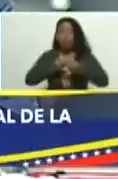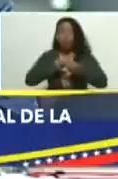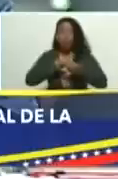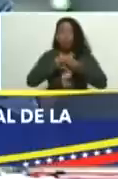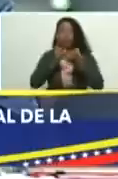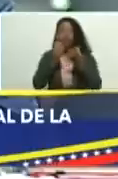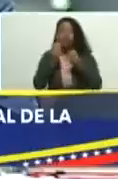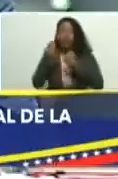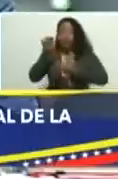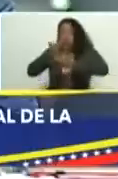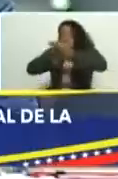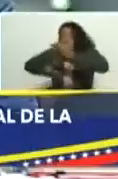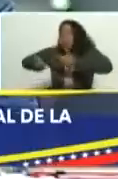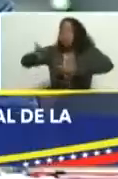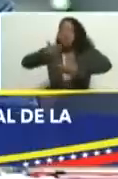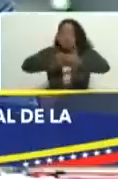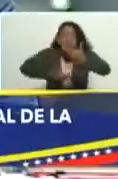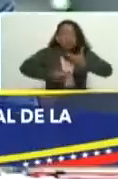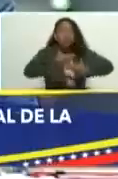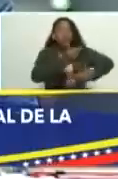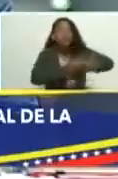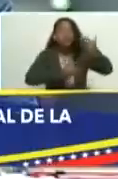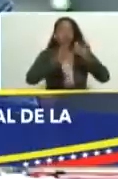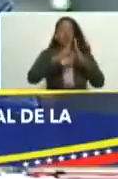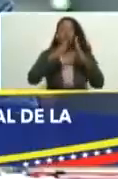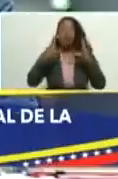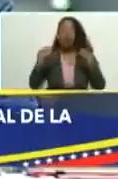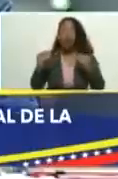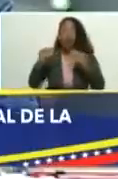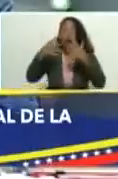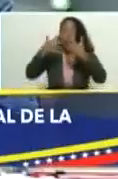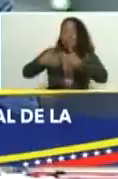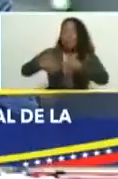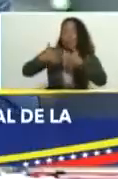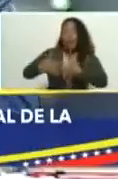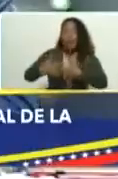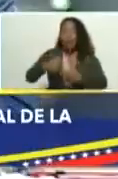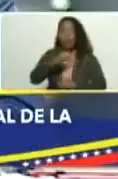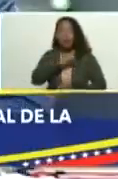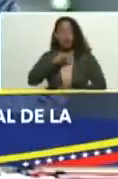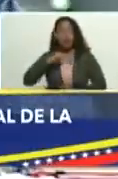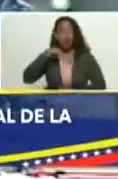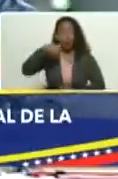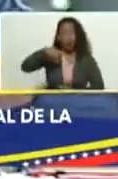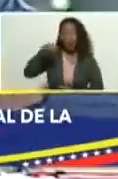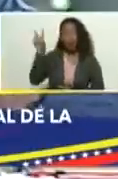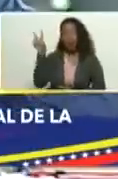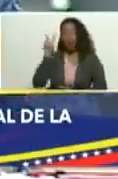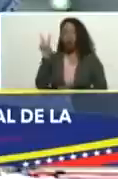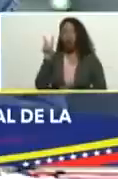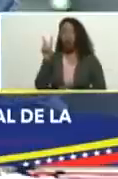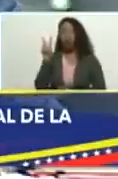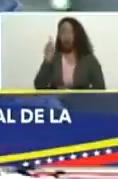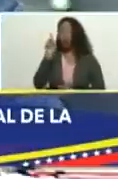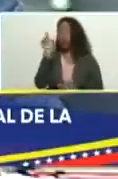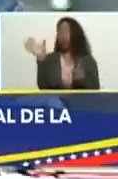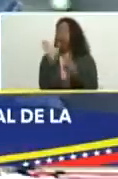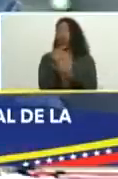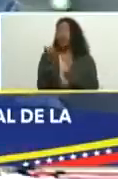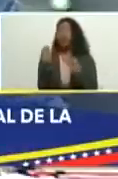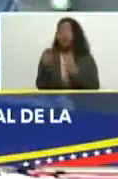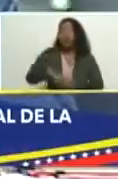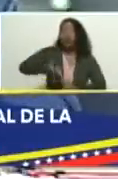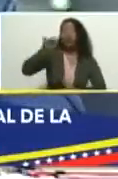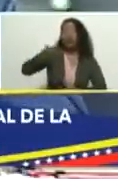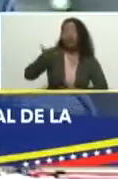relaciones extraordinarias con todo el empresariado, el sector privado del país. Es también uno de los logros.